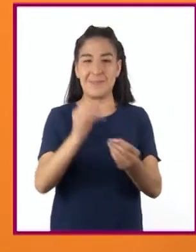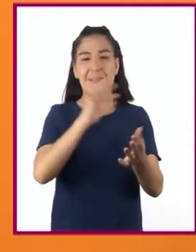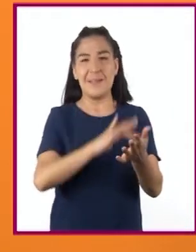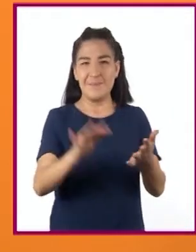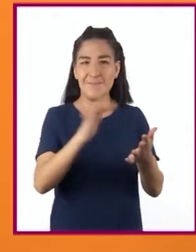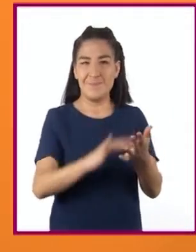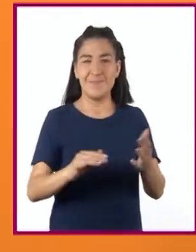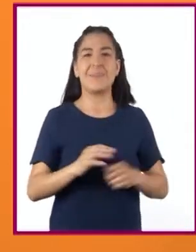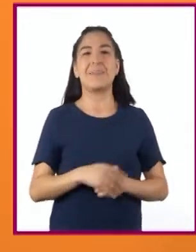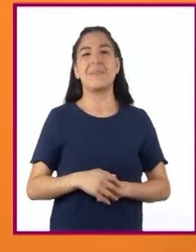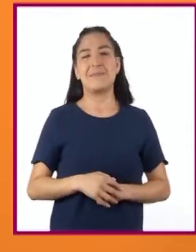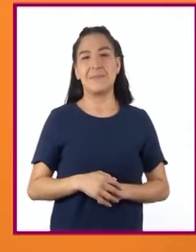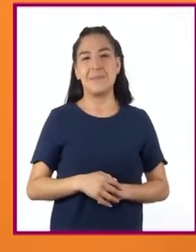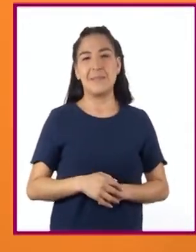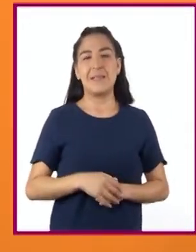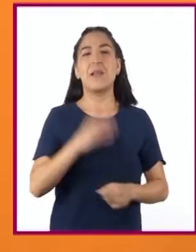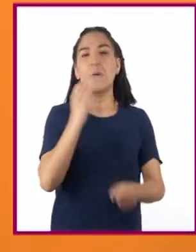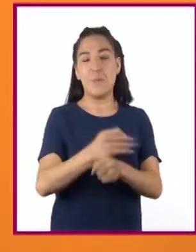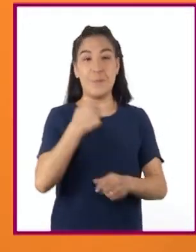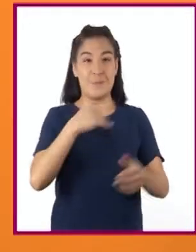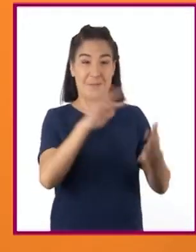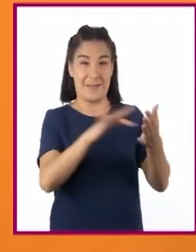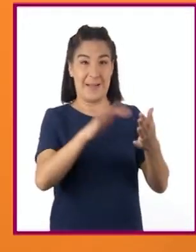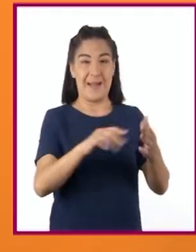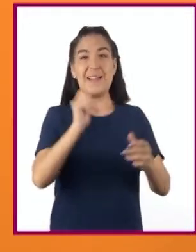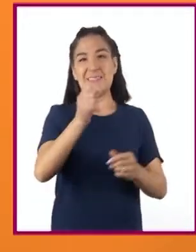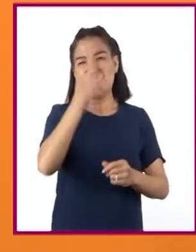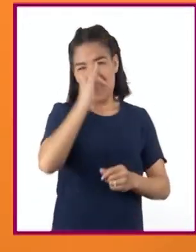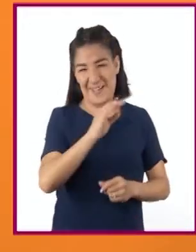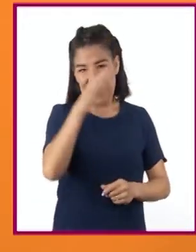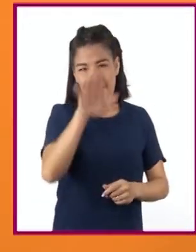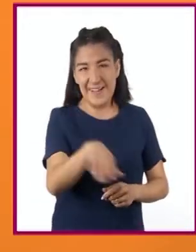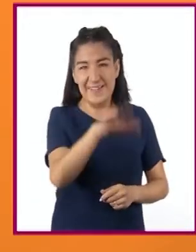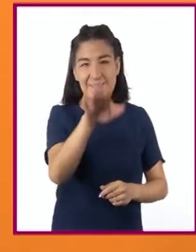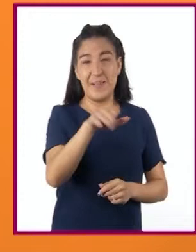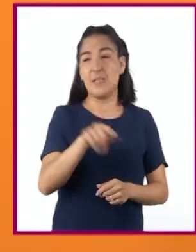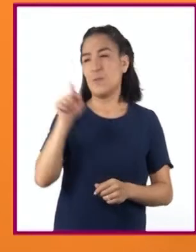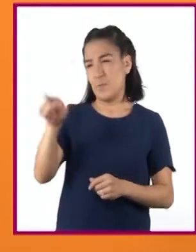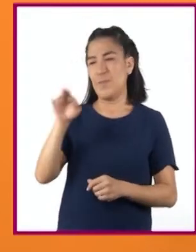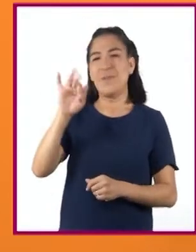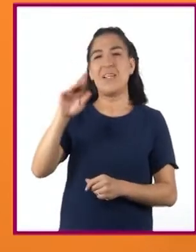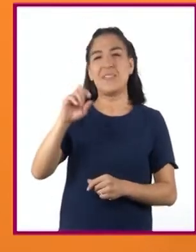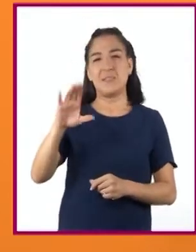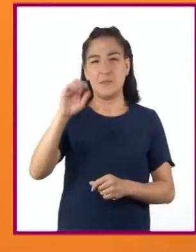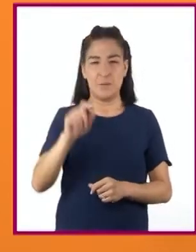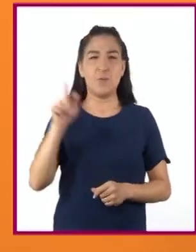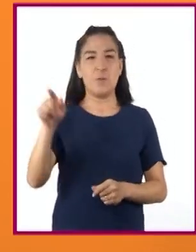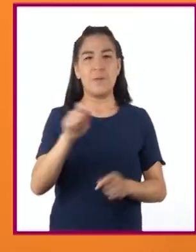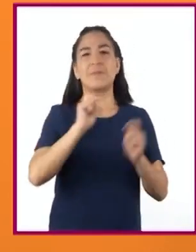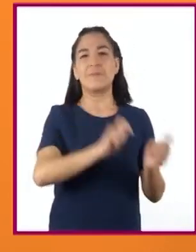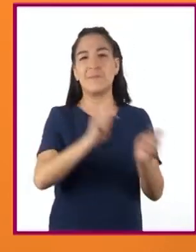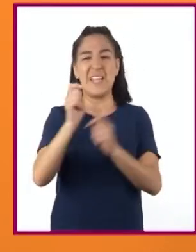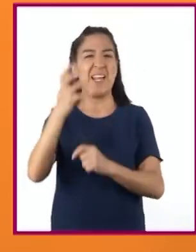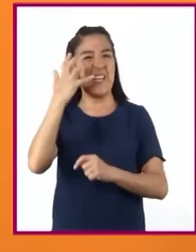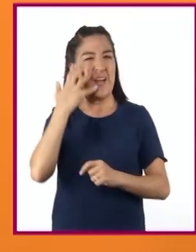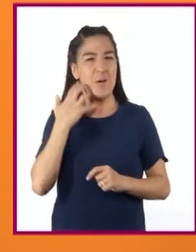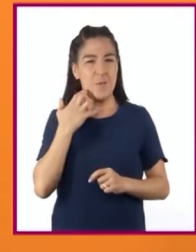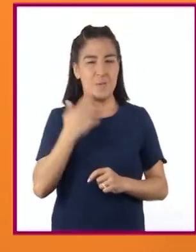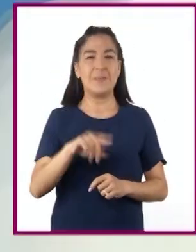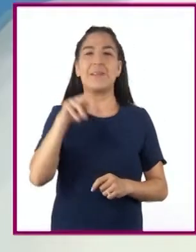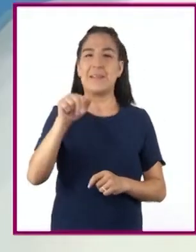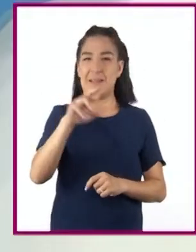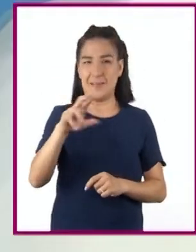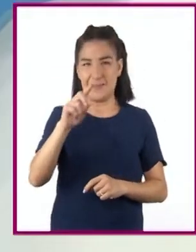Francisco y yo. Yo leeré la parte del elefante y te pido, Francisco, que tú tomes el papel de león y el